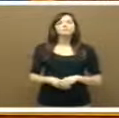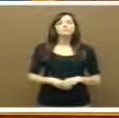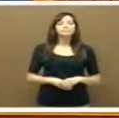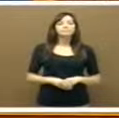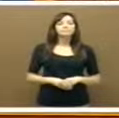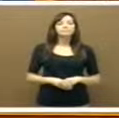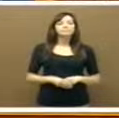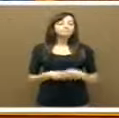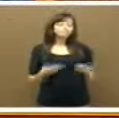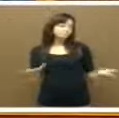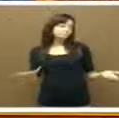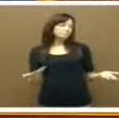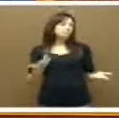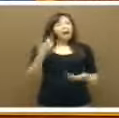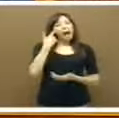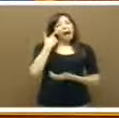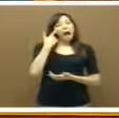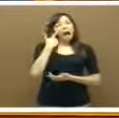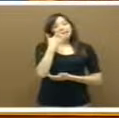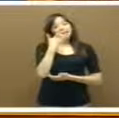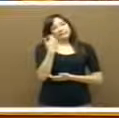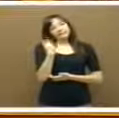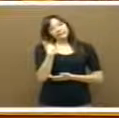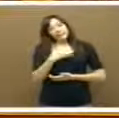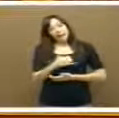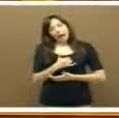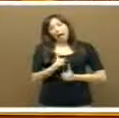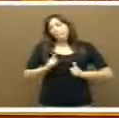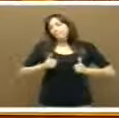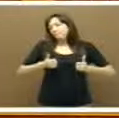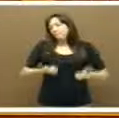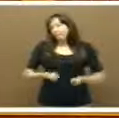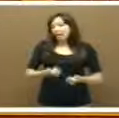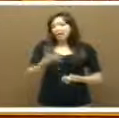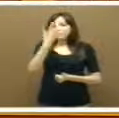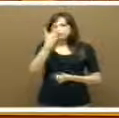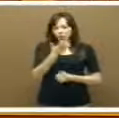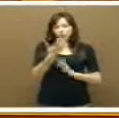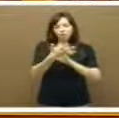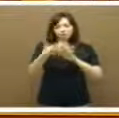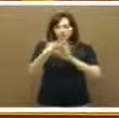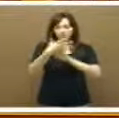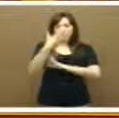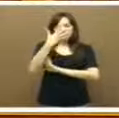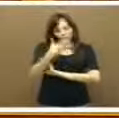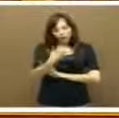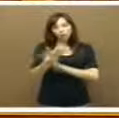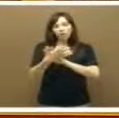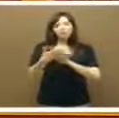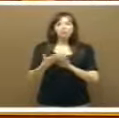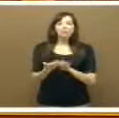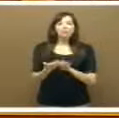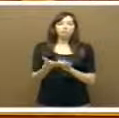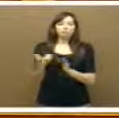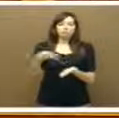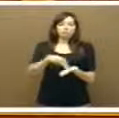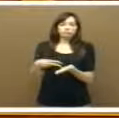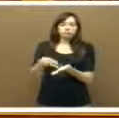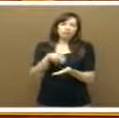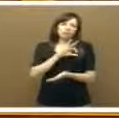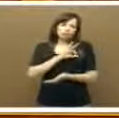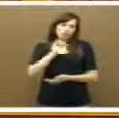A ver si ya empezamos a echar algo de seriedad en las intervenciones que tienen lugar aquí, señor